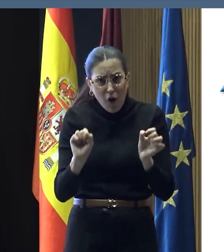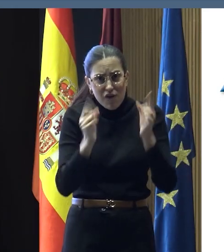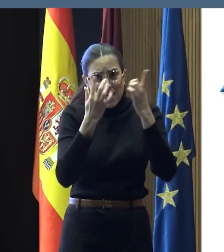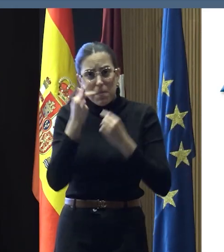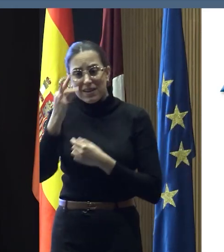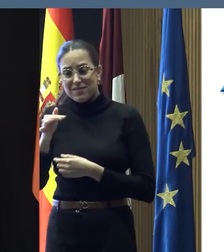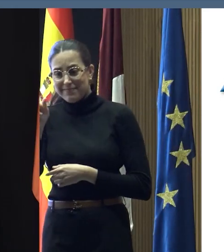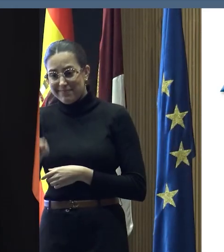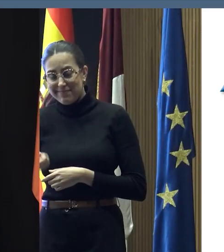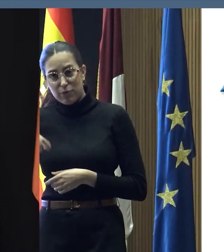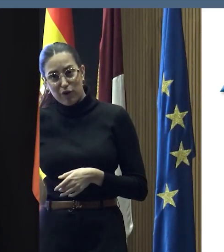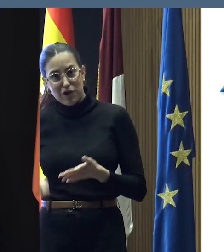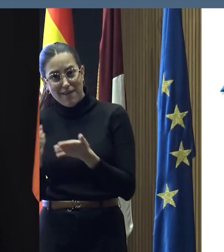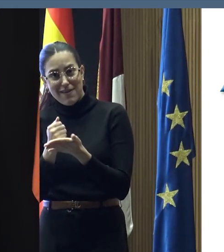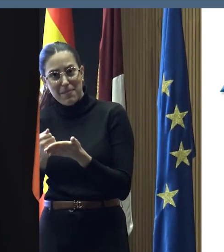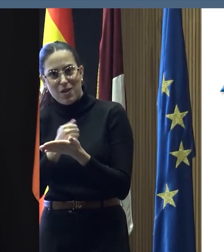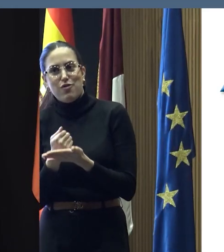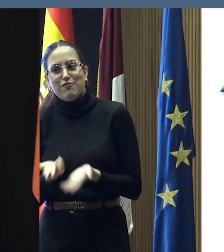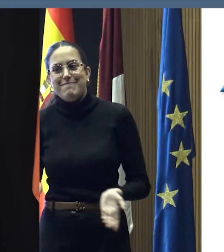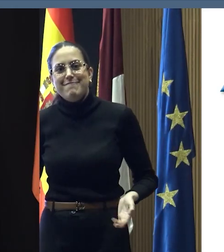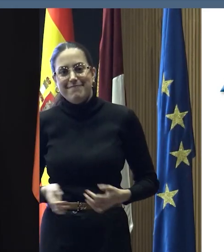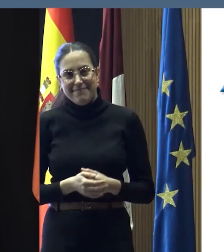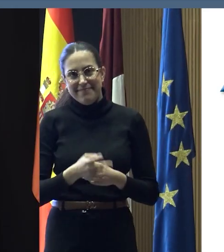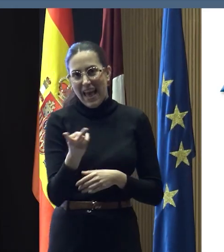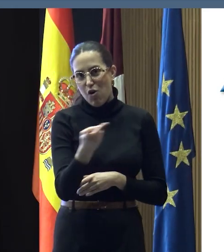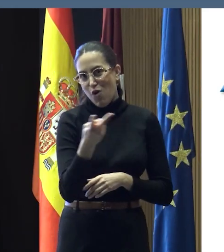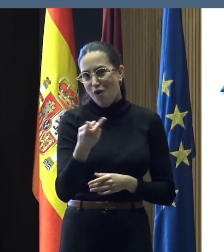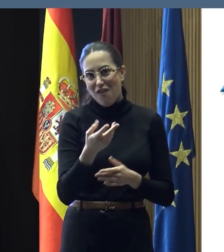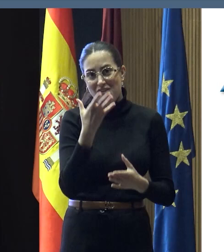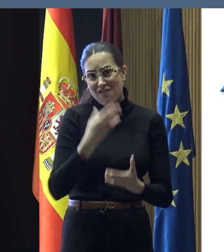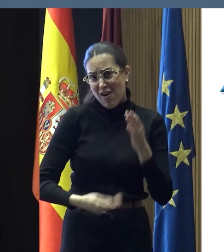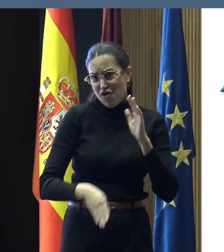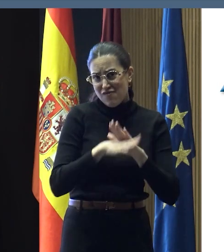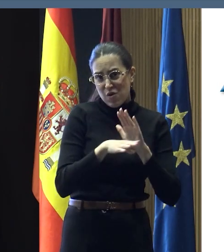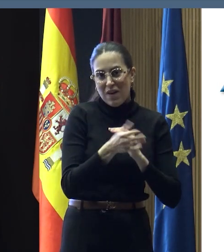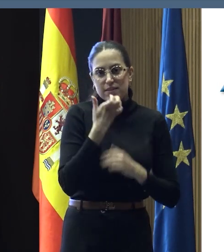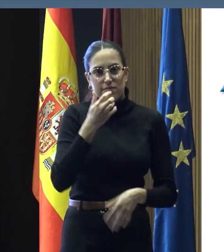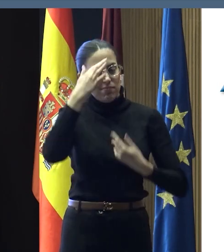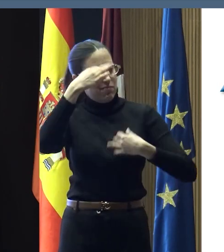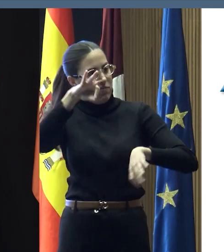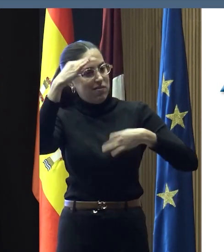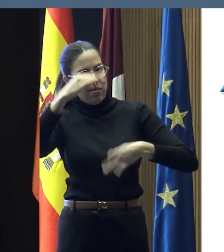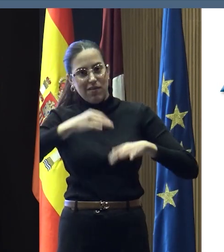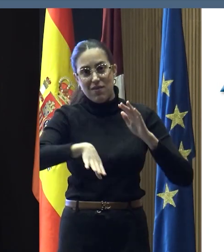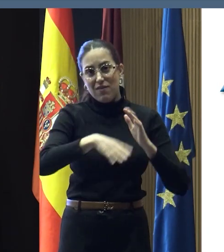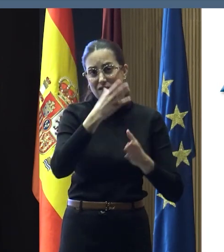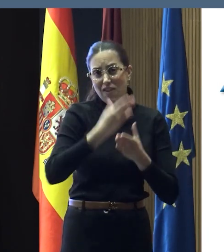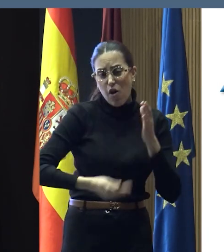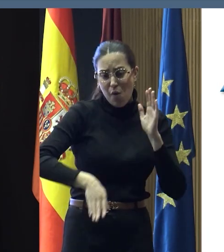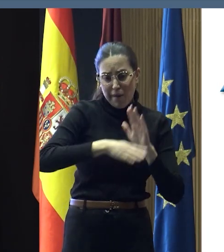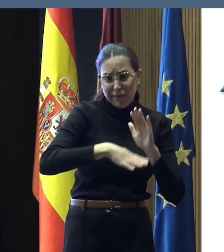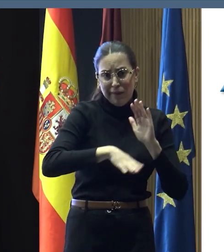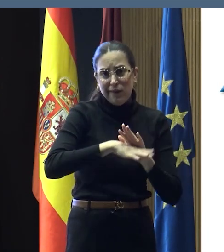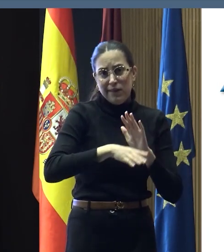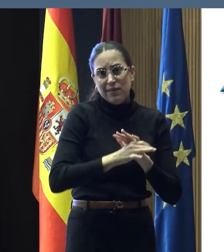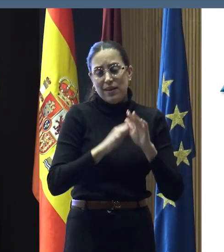farmacia. Para preguntarle, para consultarle, claro. Eso, si no tienen conocimiento de esto, pues ahora